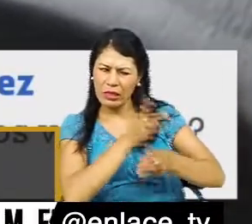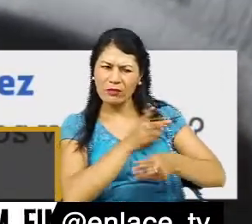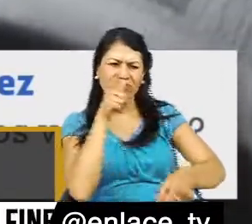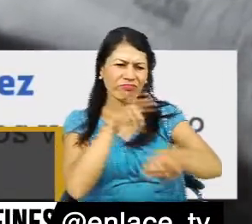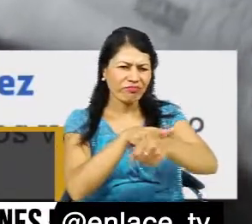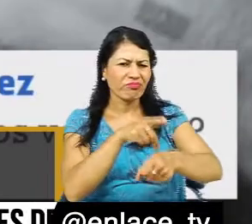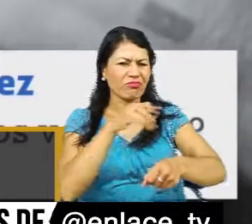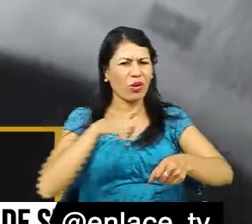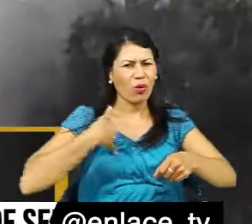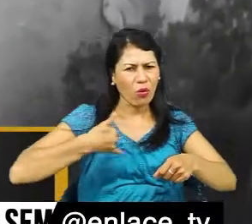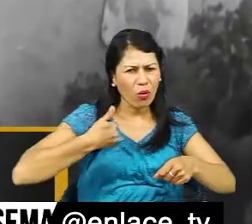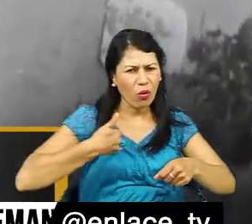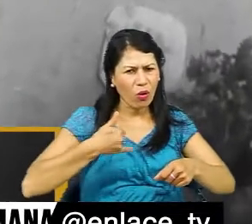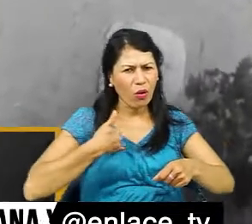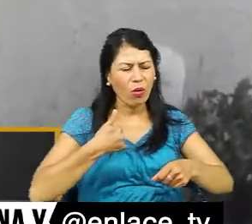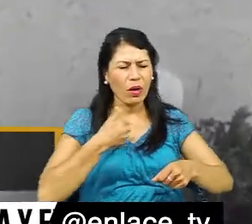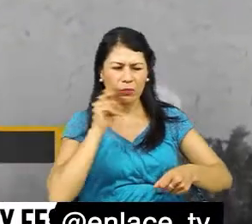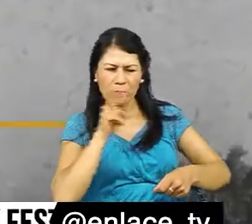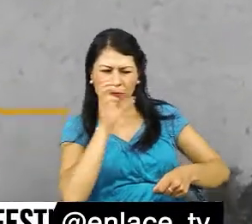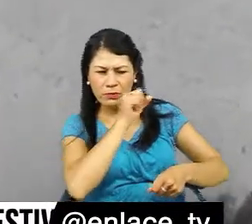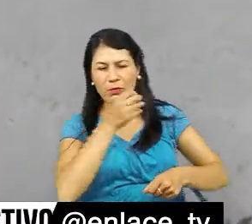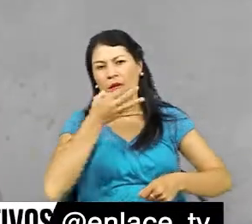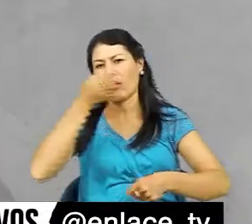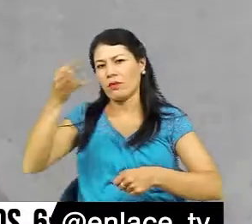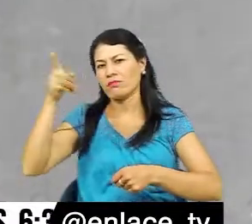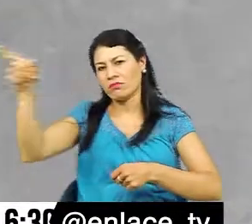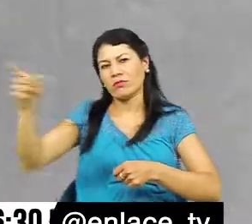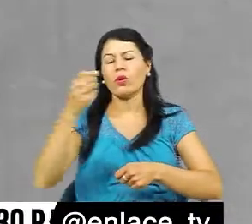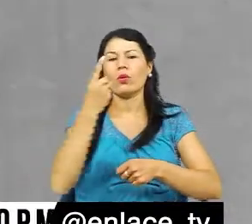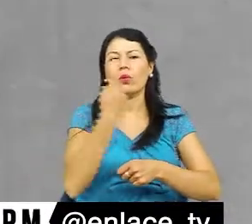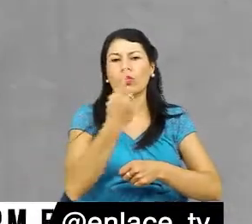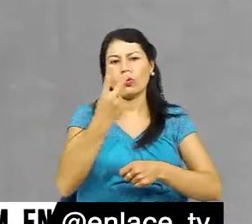edad, comuníquese de inmediato a la línea 123.